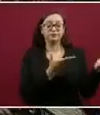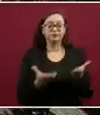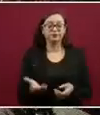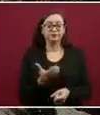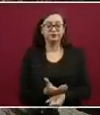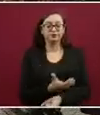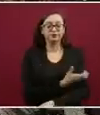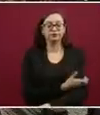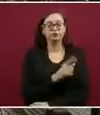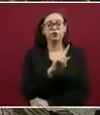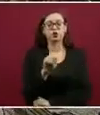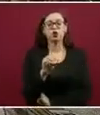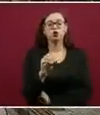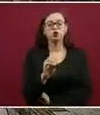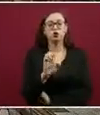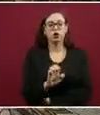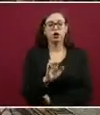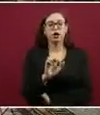Zoé Robledo,